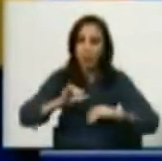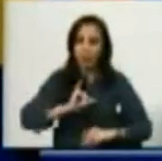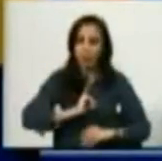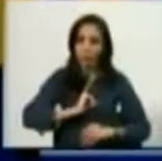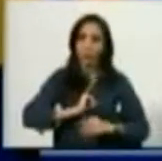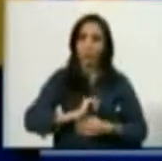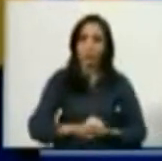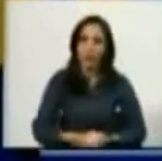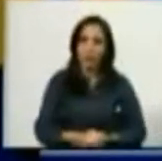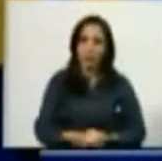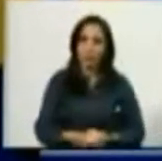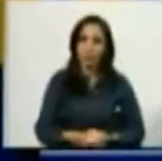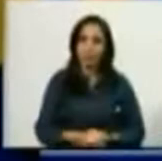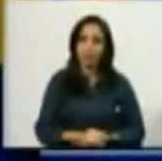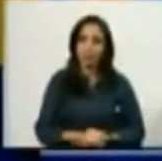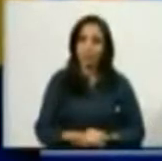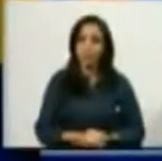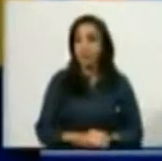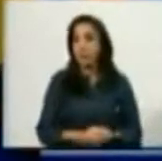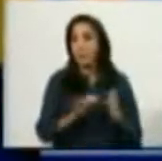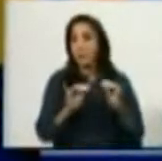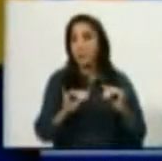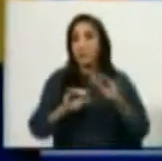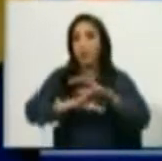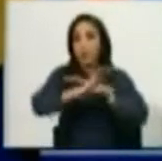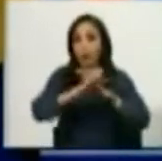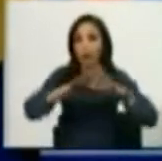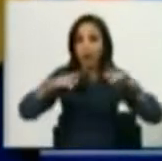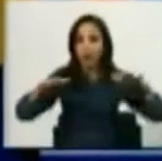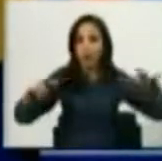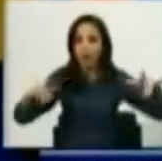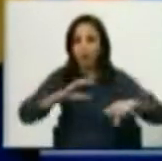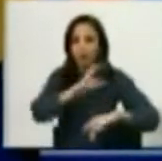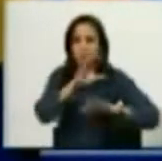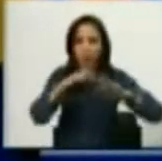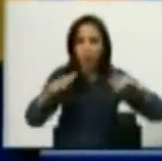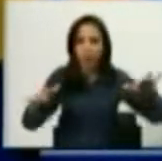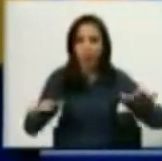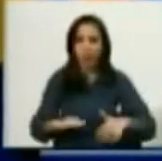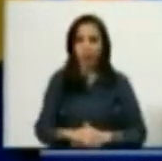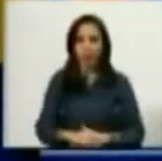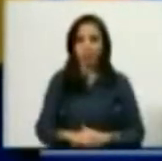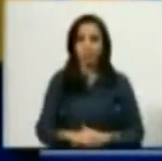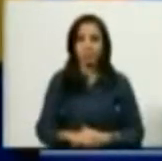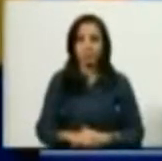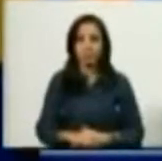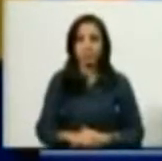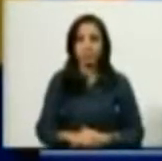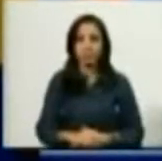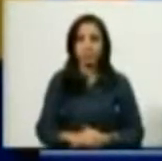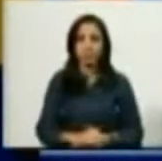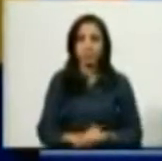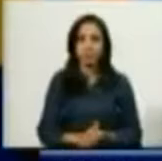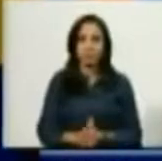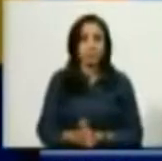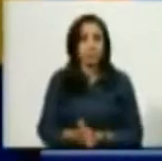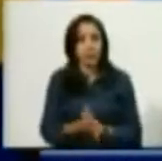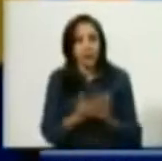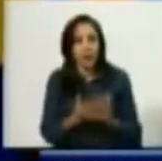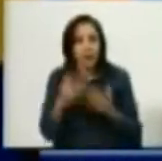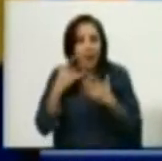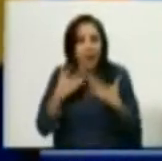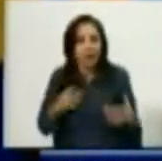esta raíz aborigen caribeña Caribe se mezcló con la raíz